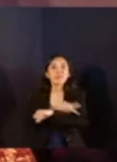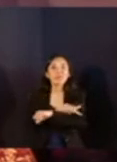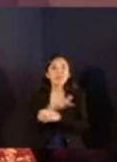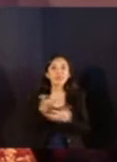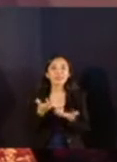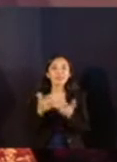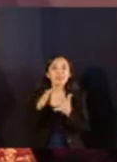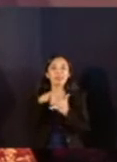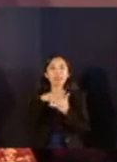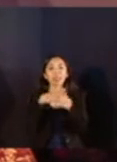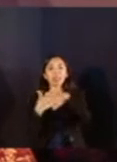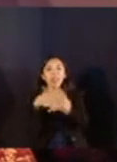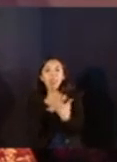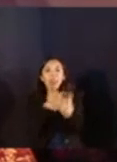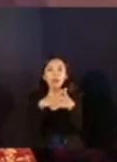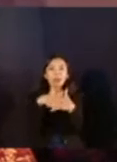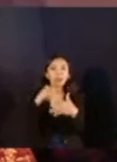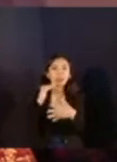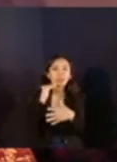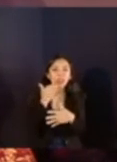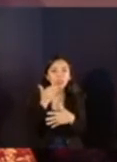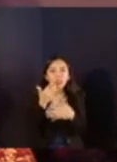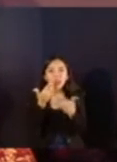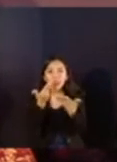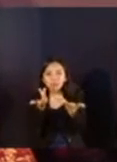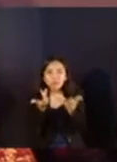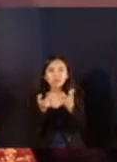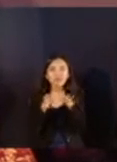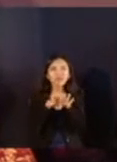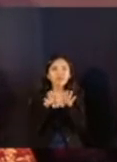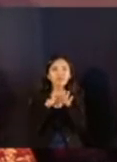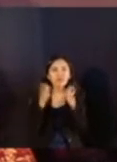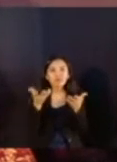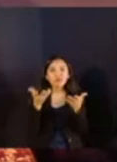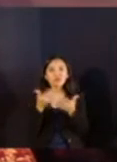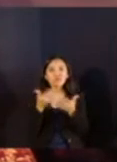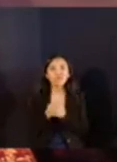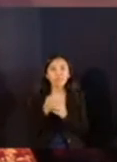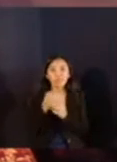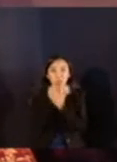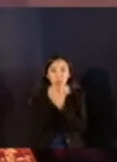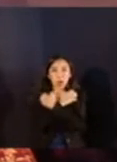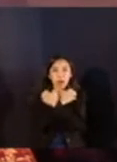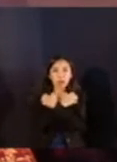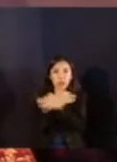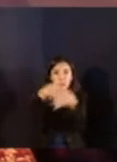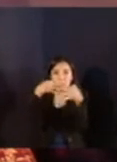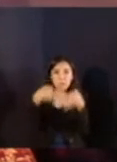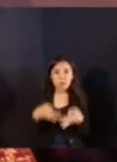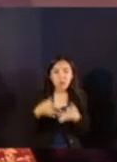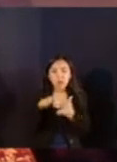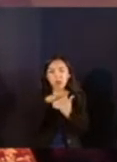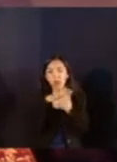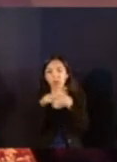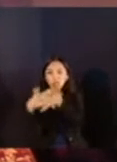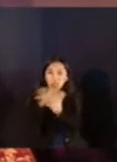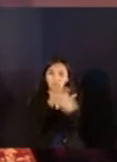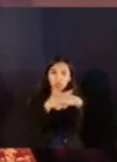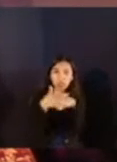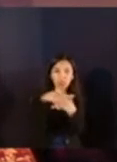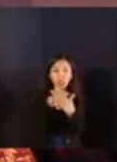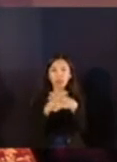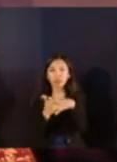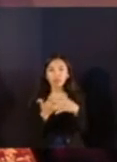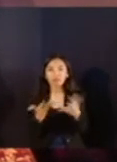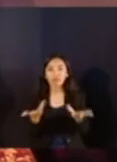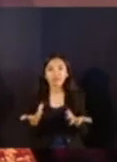si algo había, de estructuración nacional de la educación, se terminó de